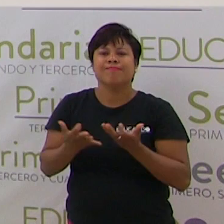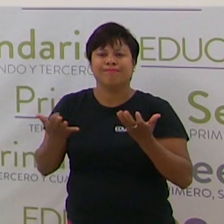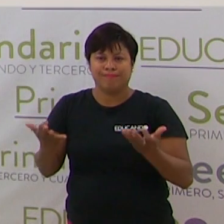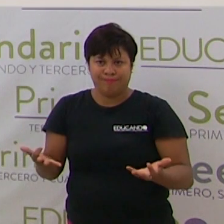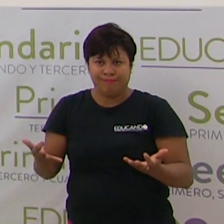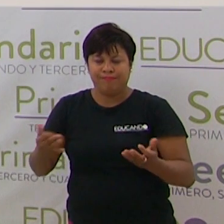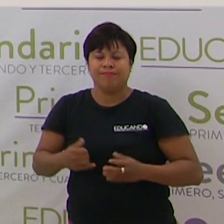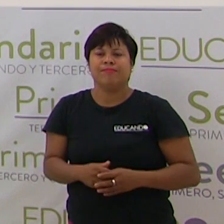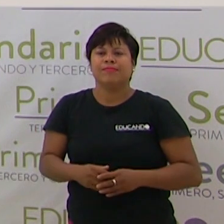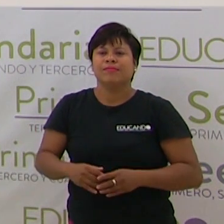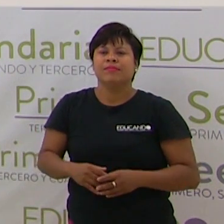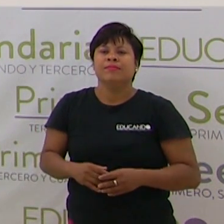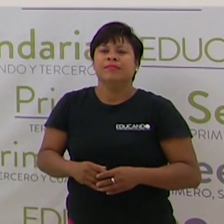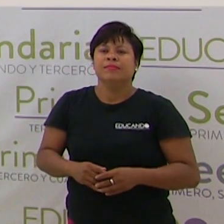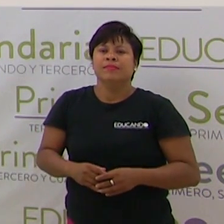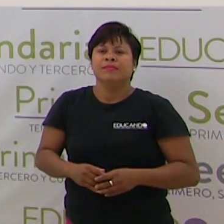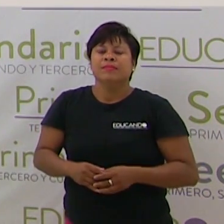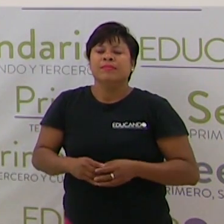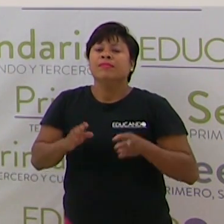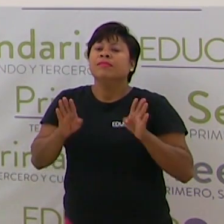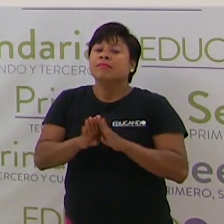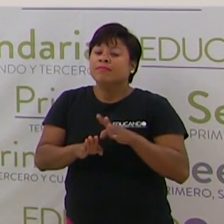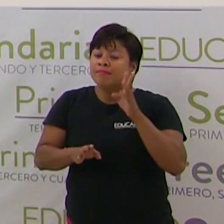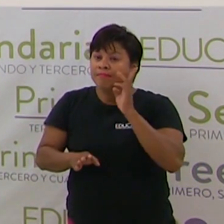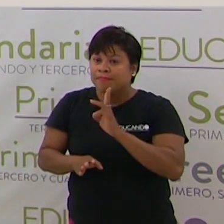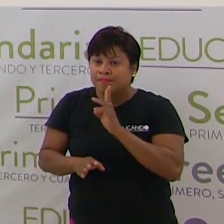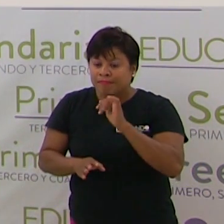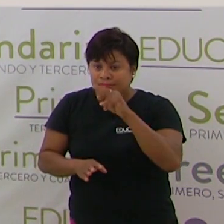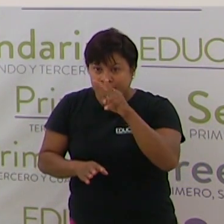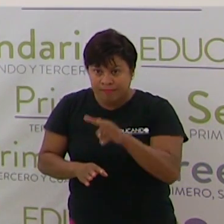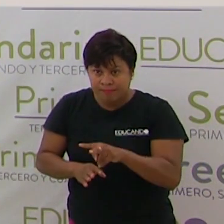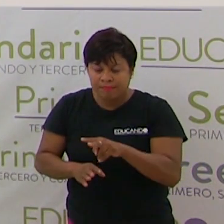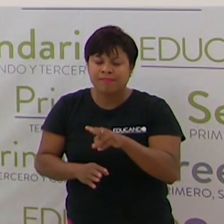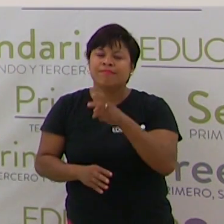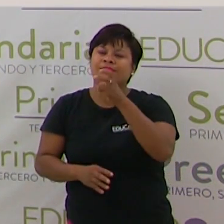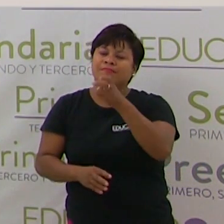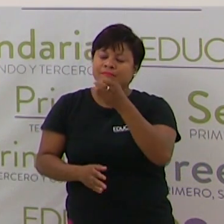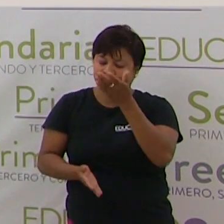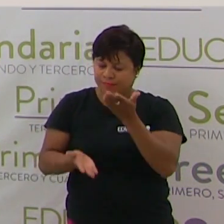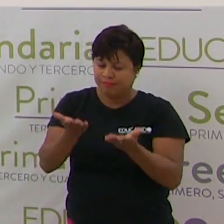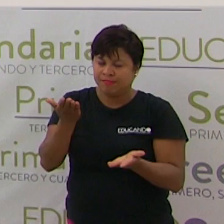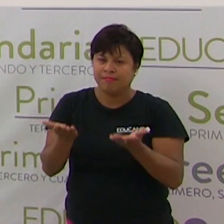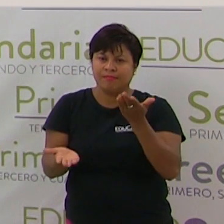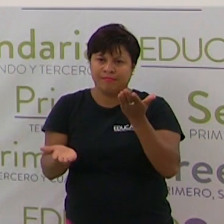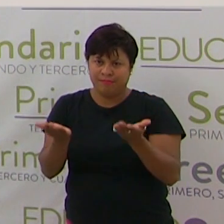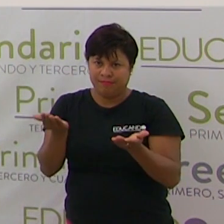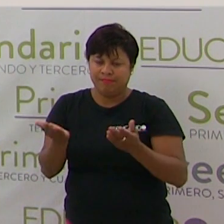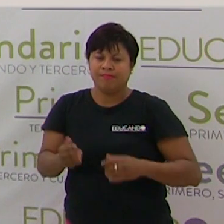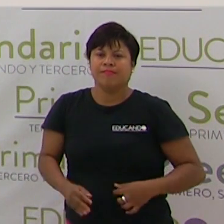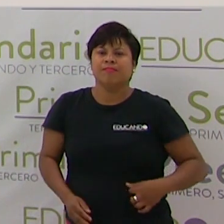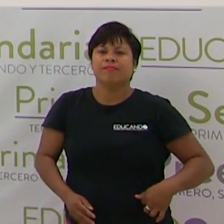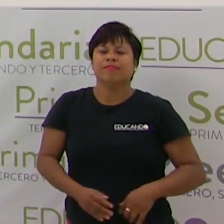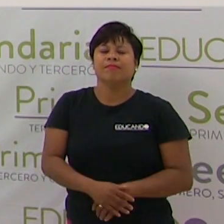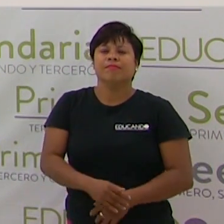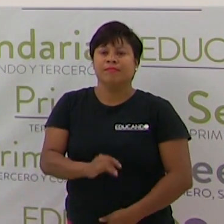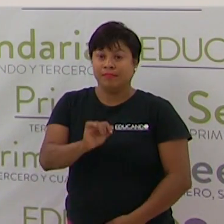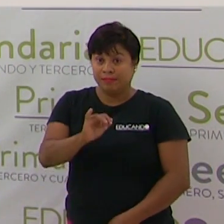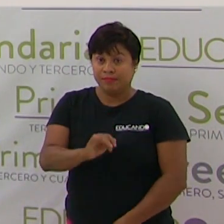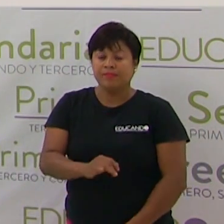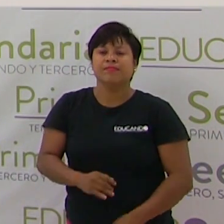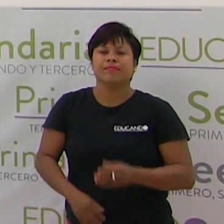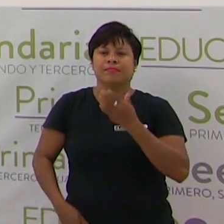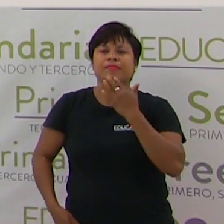tierra. ¿Cómo lo comprobamos? Por medio de una balanza. ¿Sí?